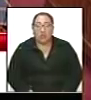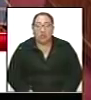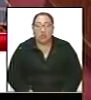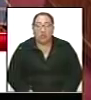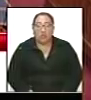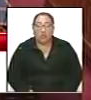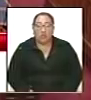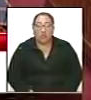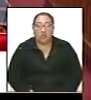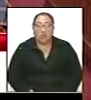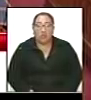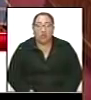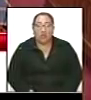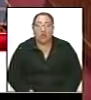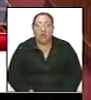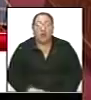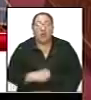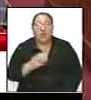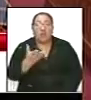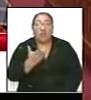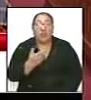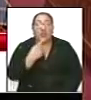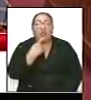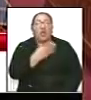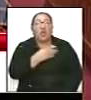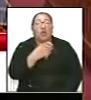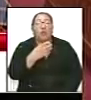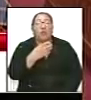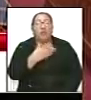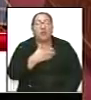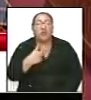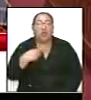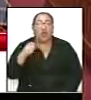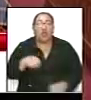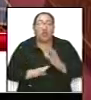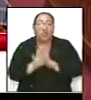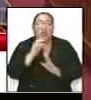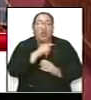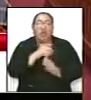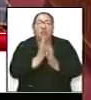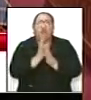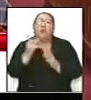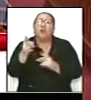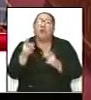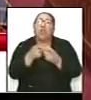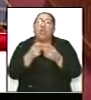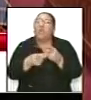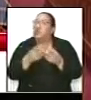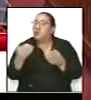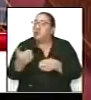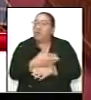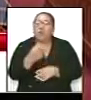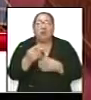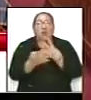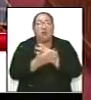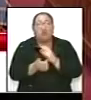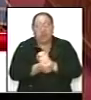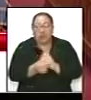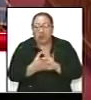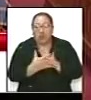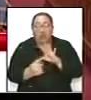inmunidad parlamentaria del presidente de la Corte Suprema de Justicia de la República, mediante el cual remite